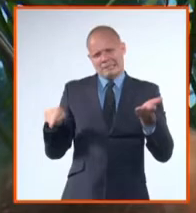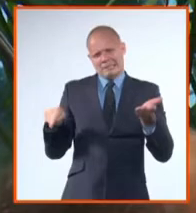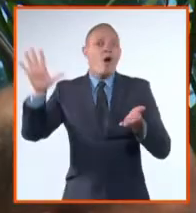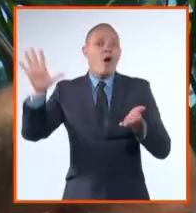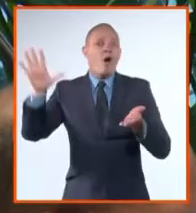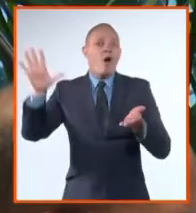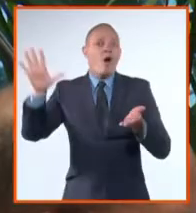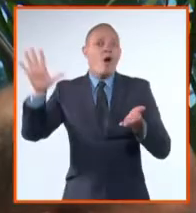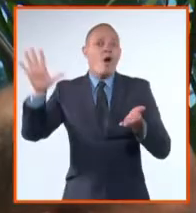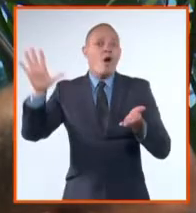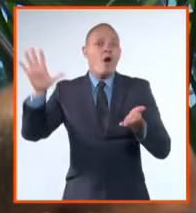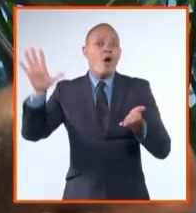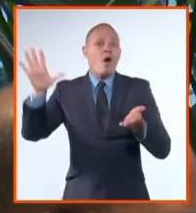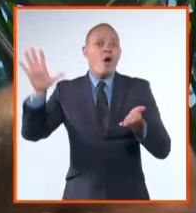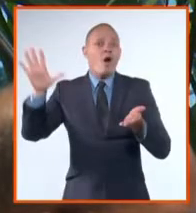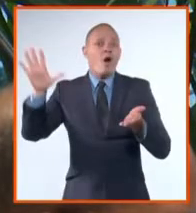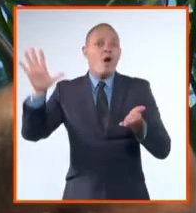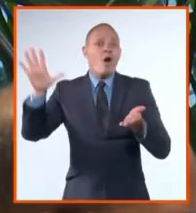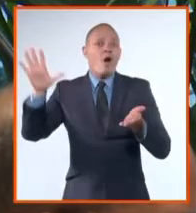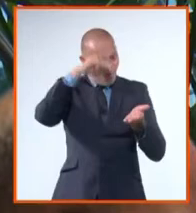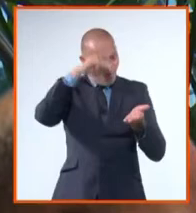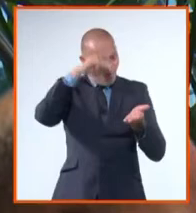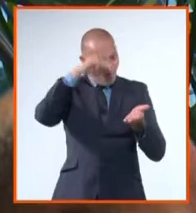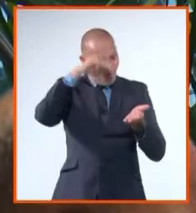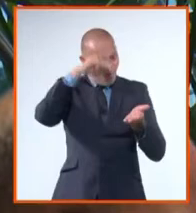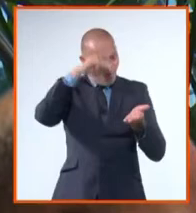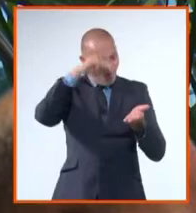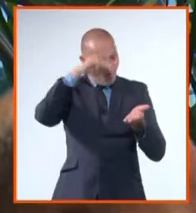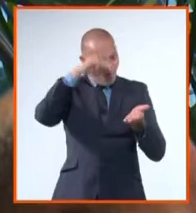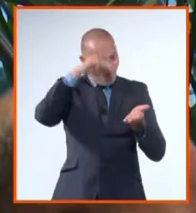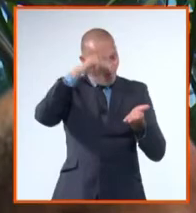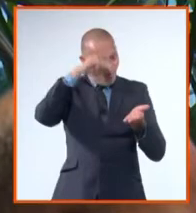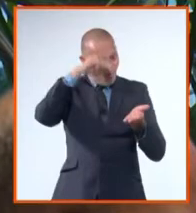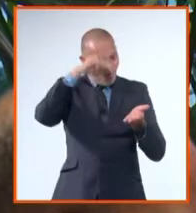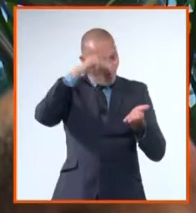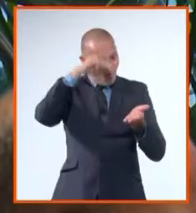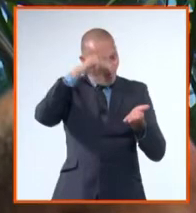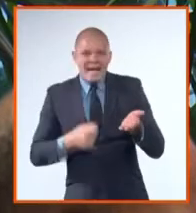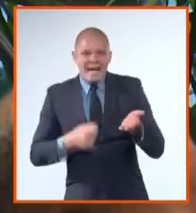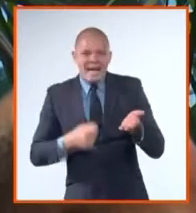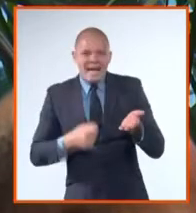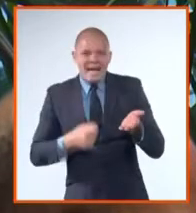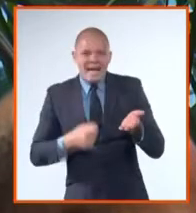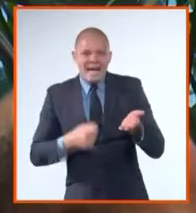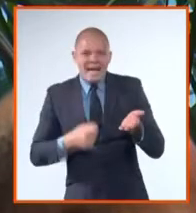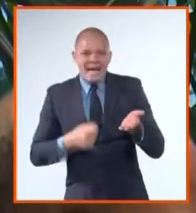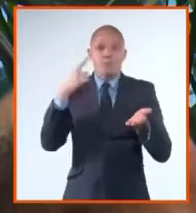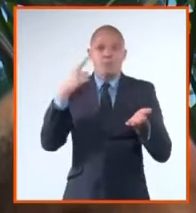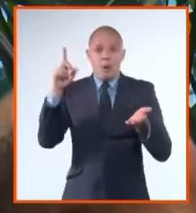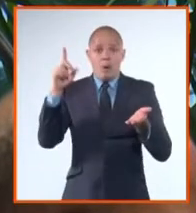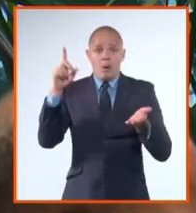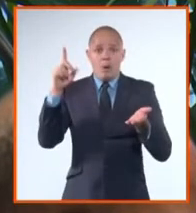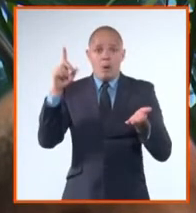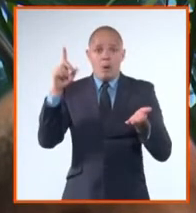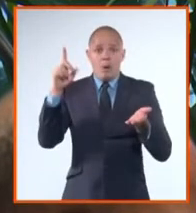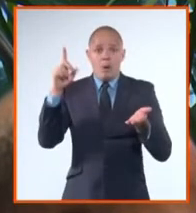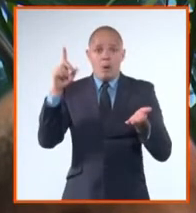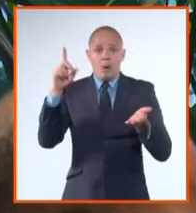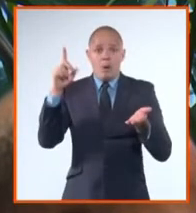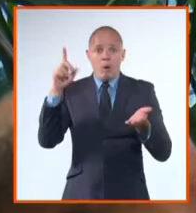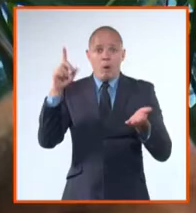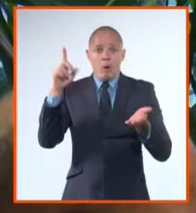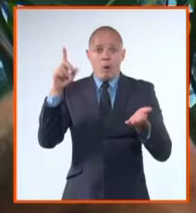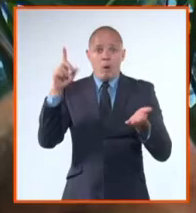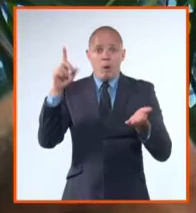después descender. Nosotros tenemos que mantener ese ritmo y para eso hace falta tensar